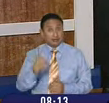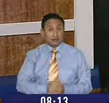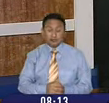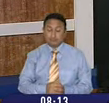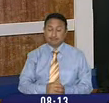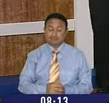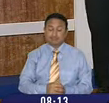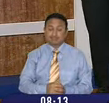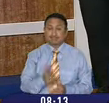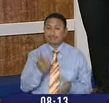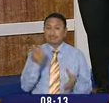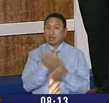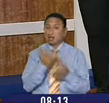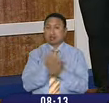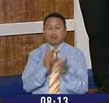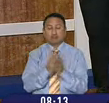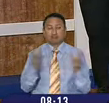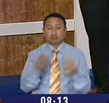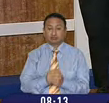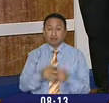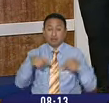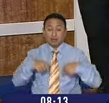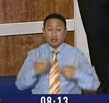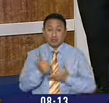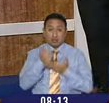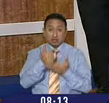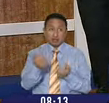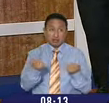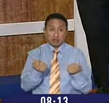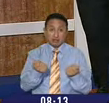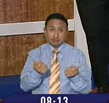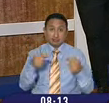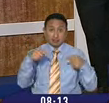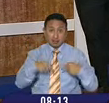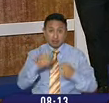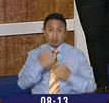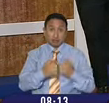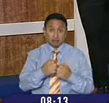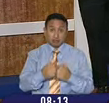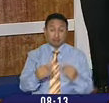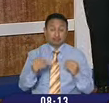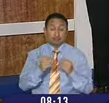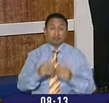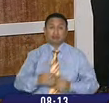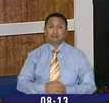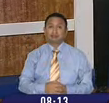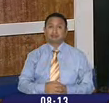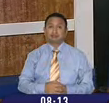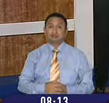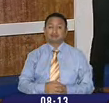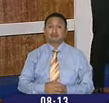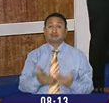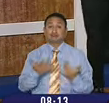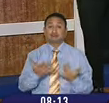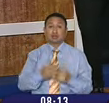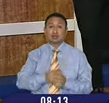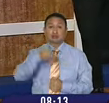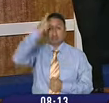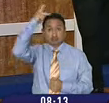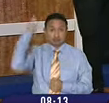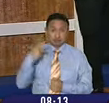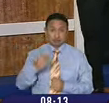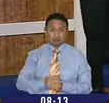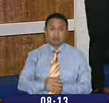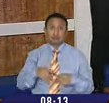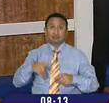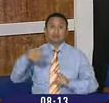mucha incomodidad, pero si no se hace algo, señores, la situación se vuelve más compleja. Vamos ahora con Priscila Cadena. Vamos de frente con